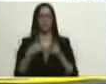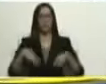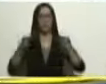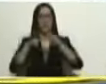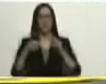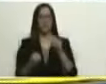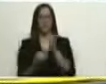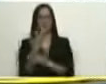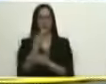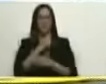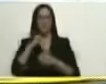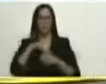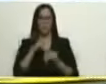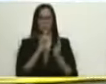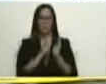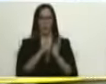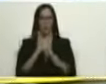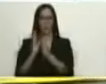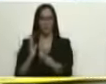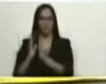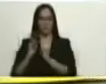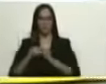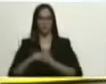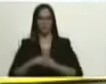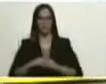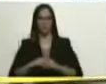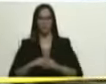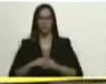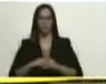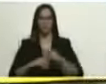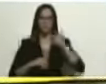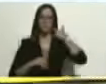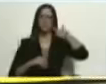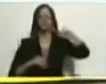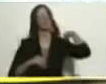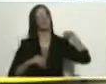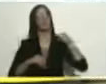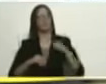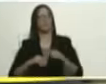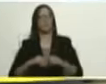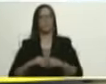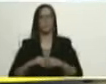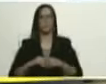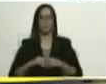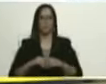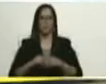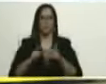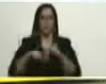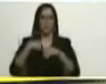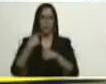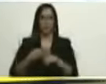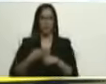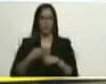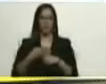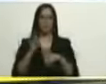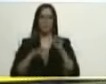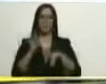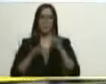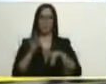fundadores de nuestra organización. Y luego secretario general